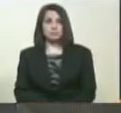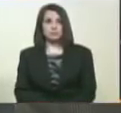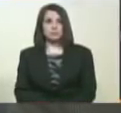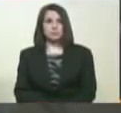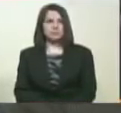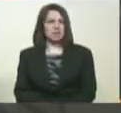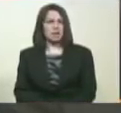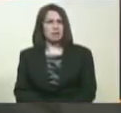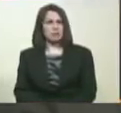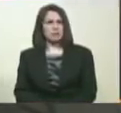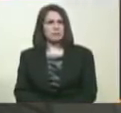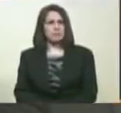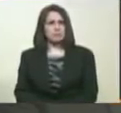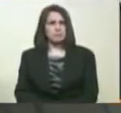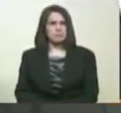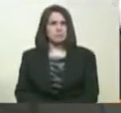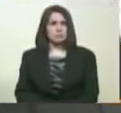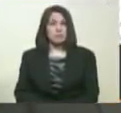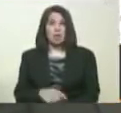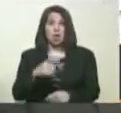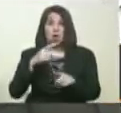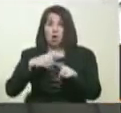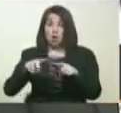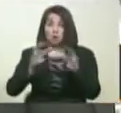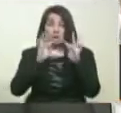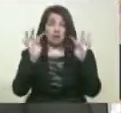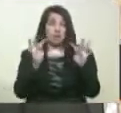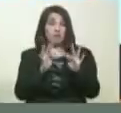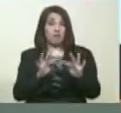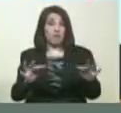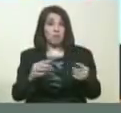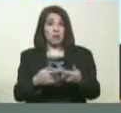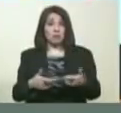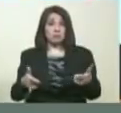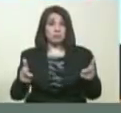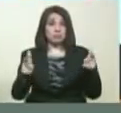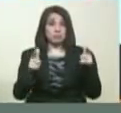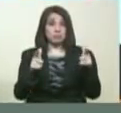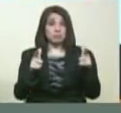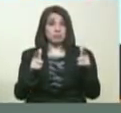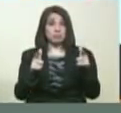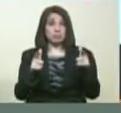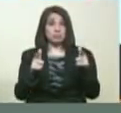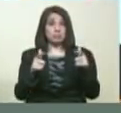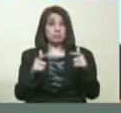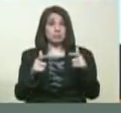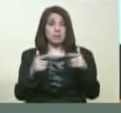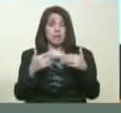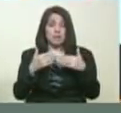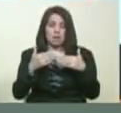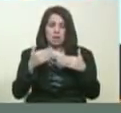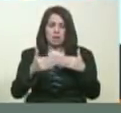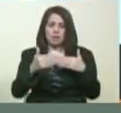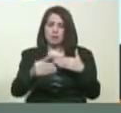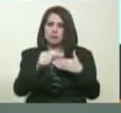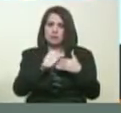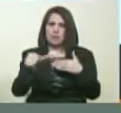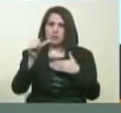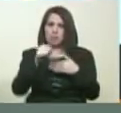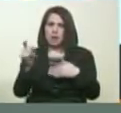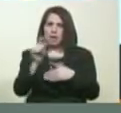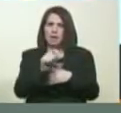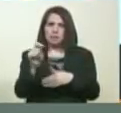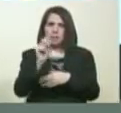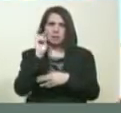¿Qué? Y en otras modalidades que vamos a abrir en el transcurso de las semanas y meses que están por venir.